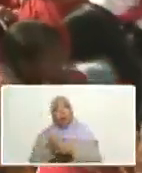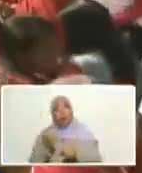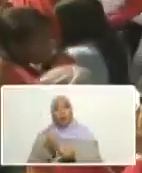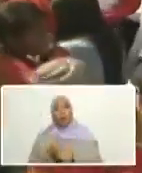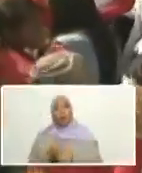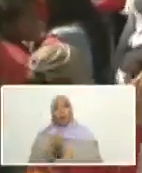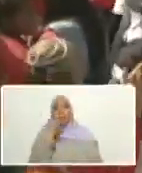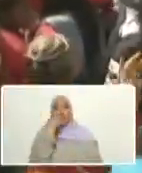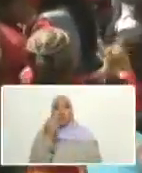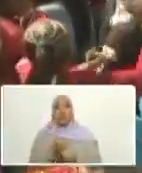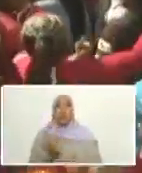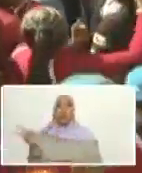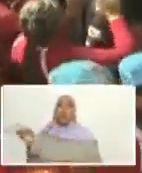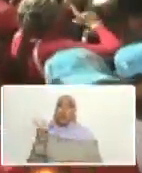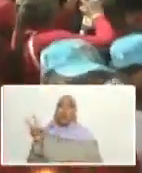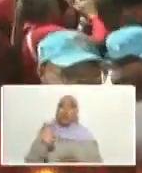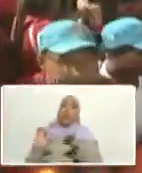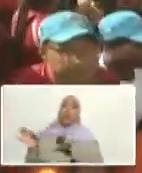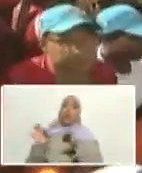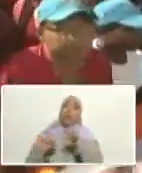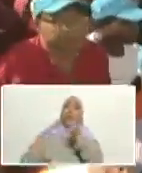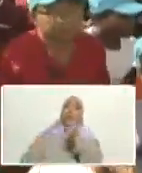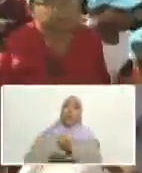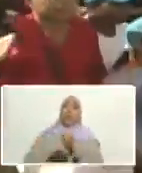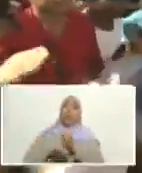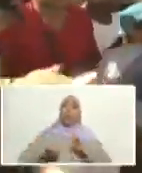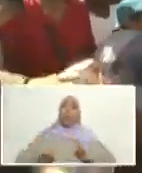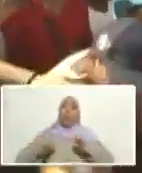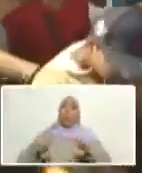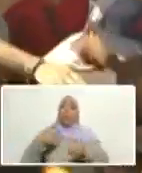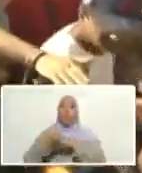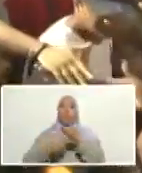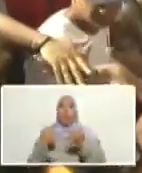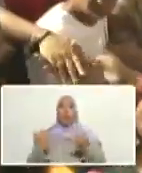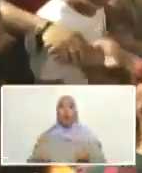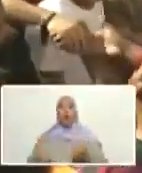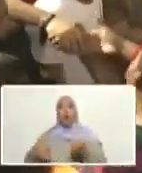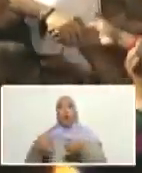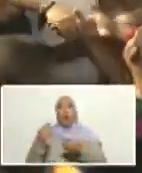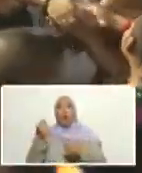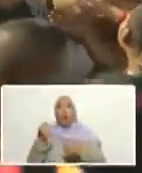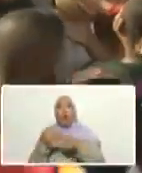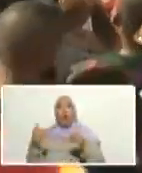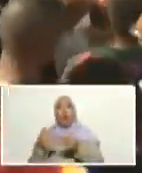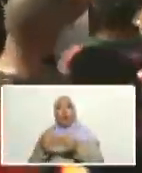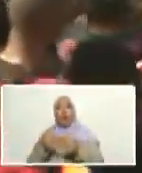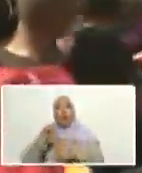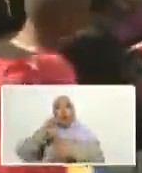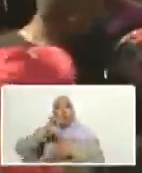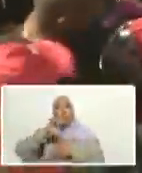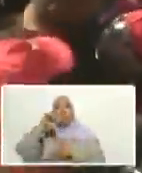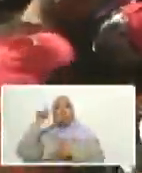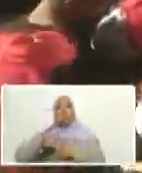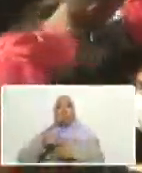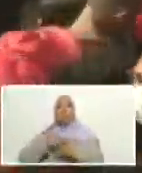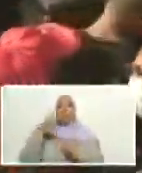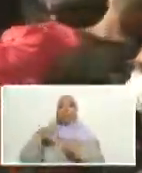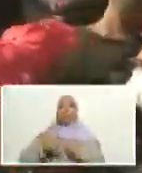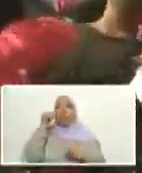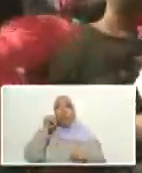indicado también que Venezuela está preparada y apoya la iniciativa para crear una moneda latinoamericana. Ha dicho que ha felicitado al